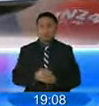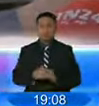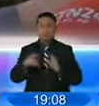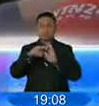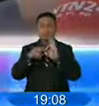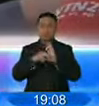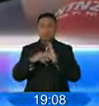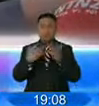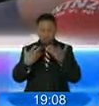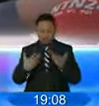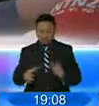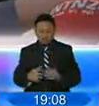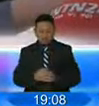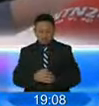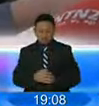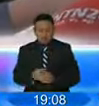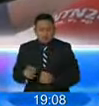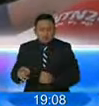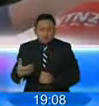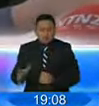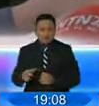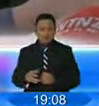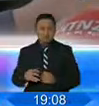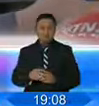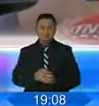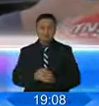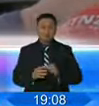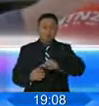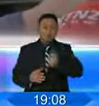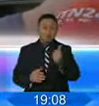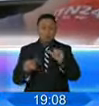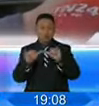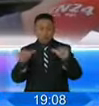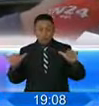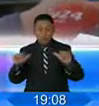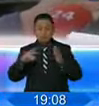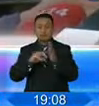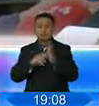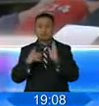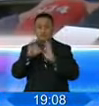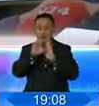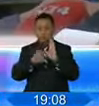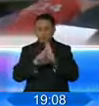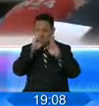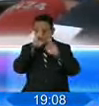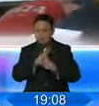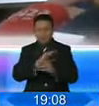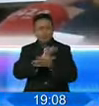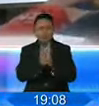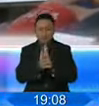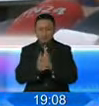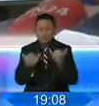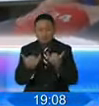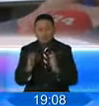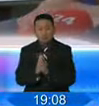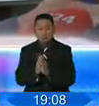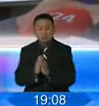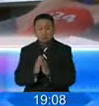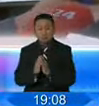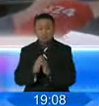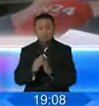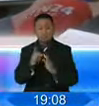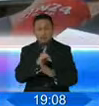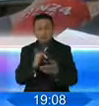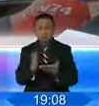normativamente y su mera existencia ya implica una vulneración constitucional y por eso es que hemos presentado esta acción de inconstitucionalidad. Eso por un lado. Por otro